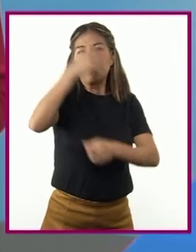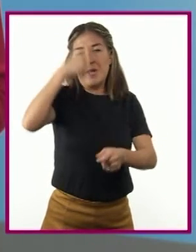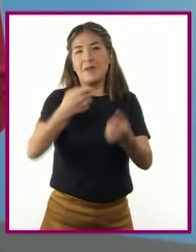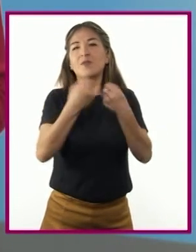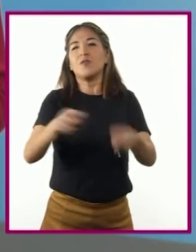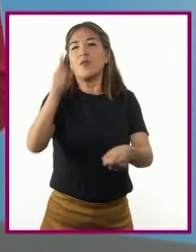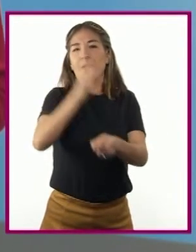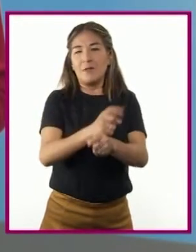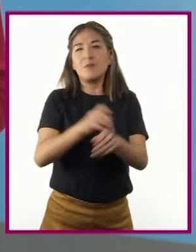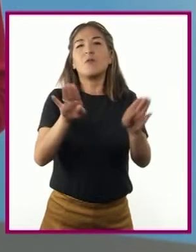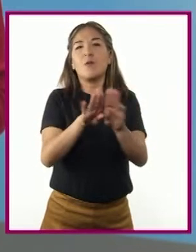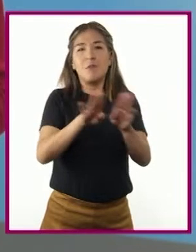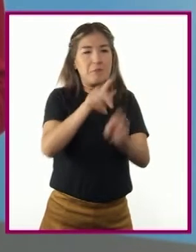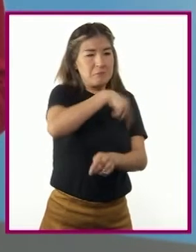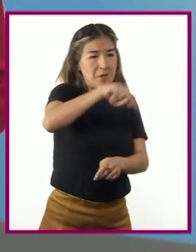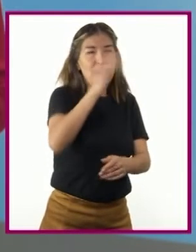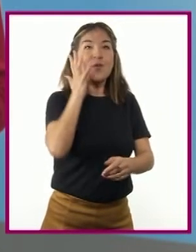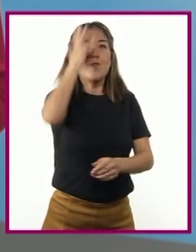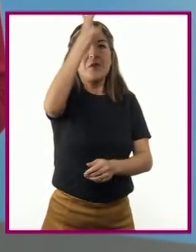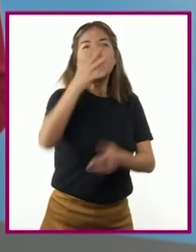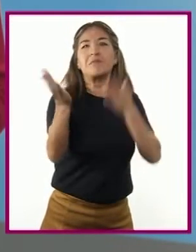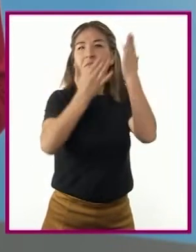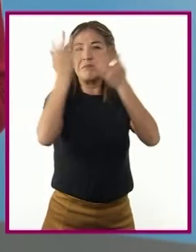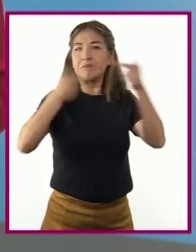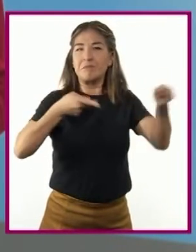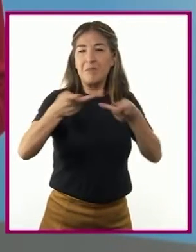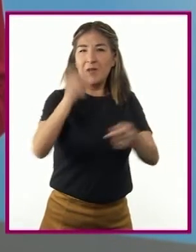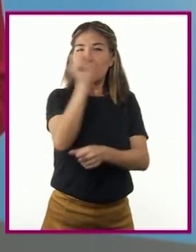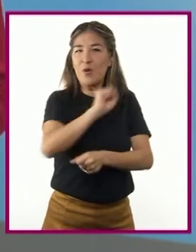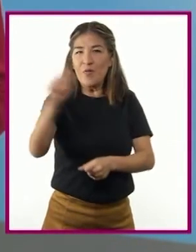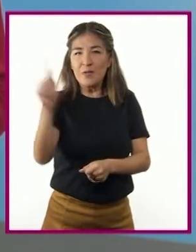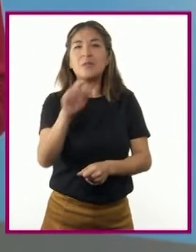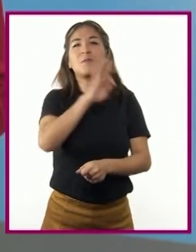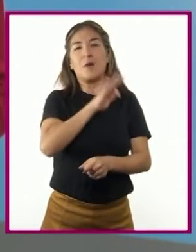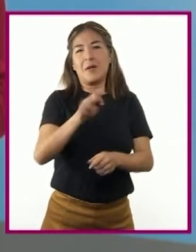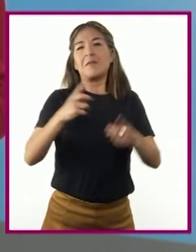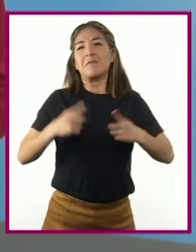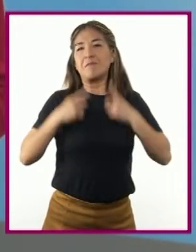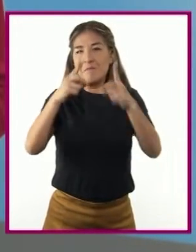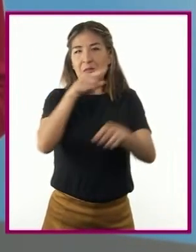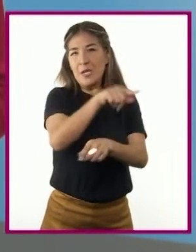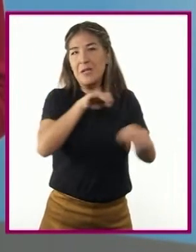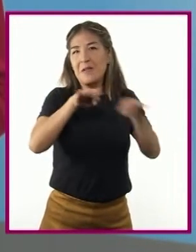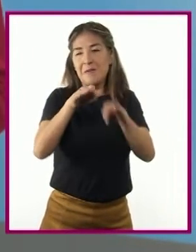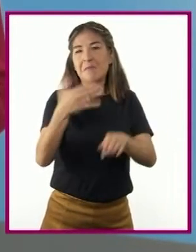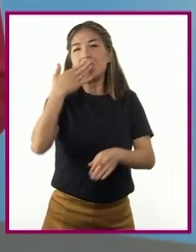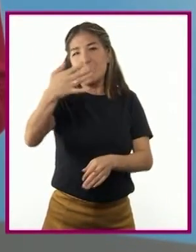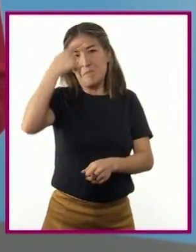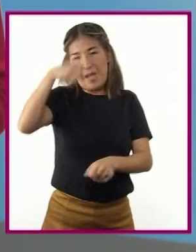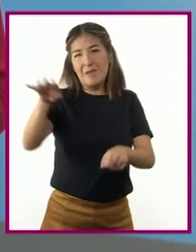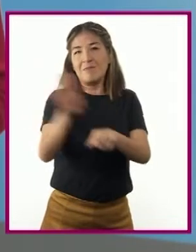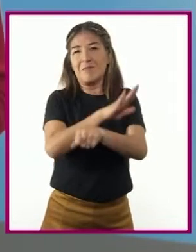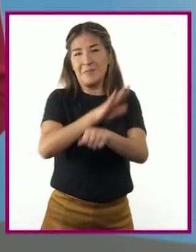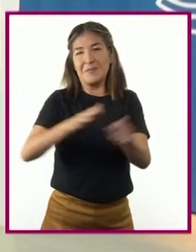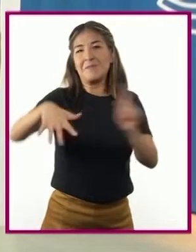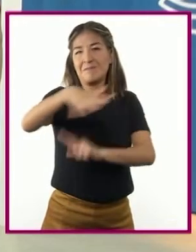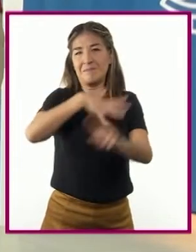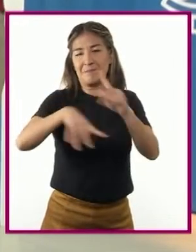sociedad con personas preparadas que posteriormente puedan brindar sus servicios en beneficio de la